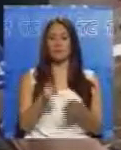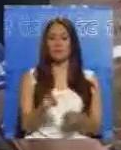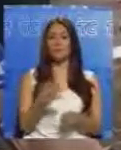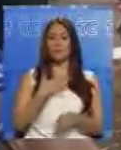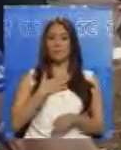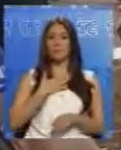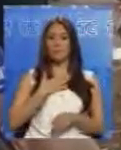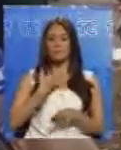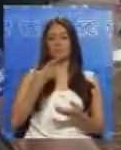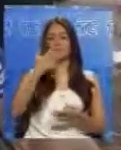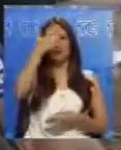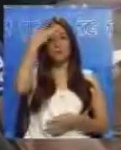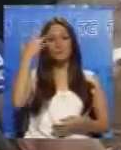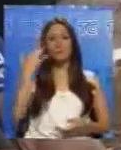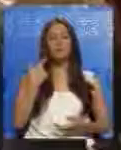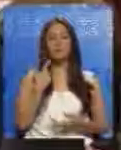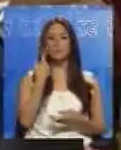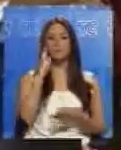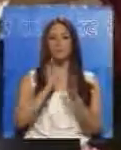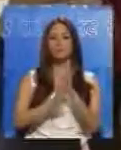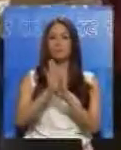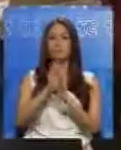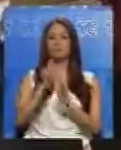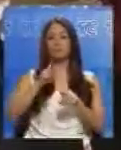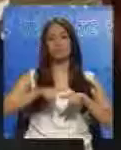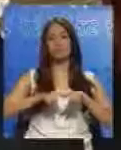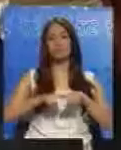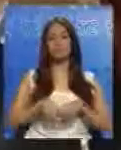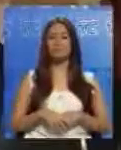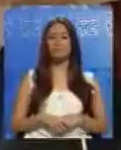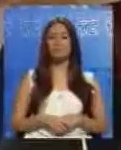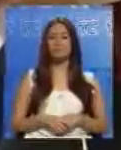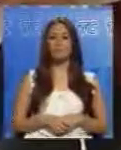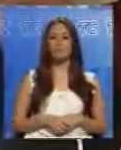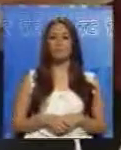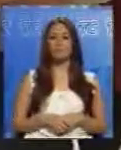contingente para que haya riqueza. Diana Berger, TC Televisión.